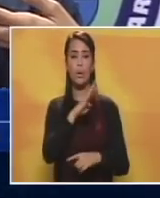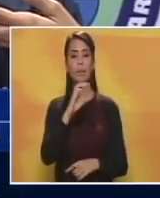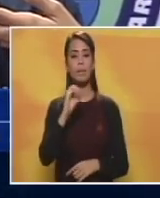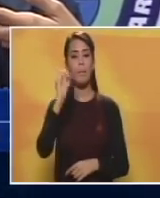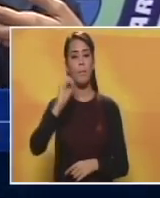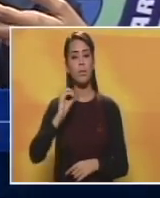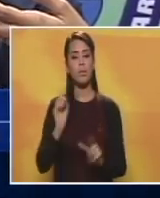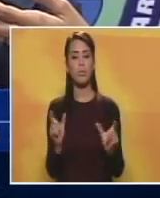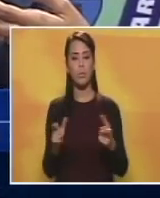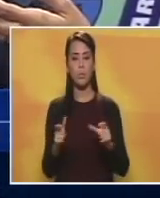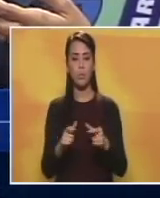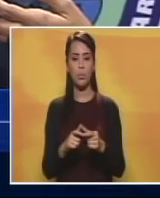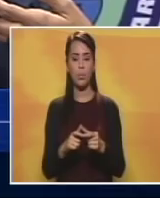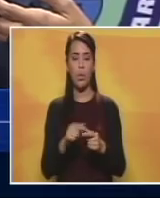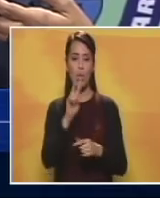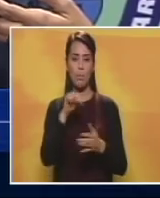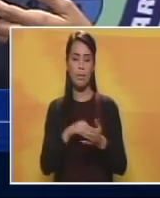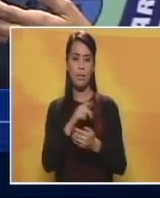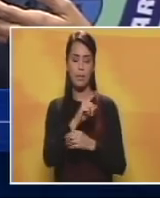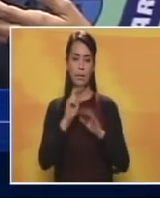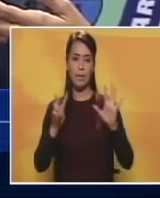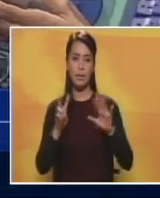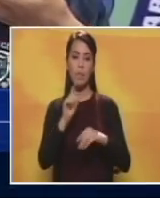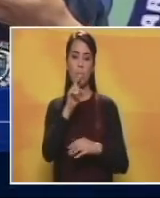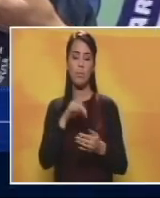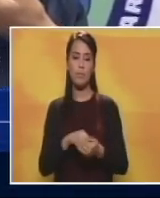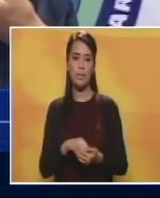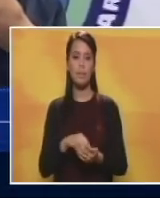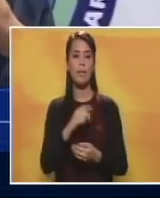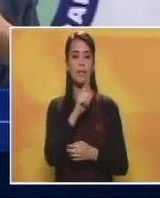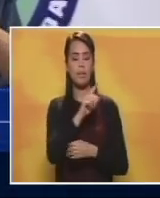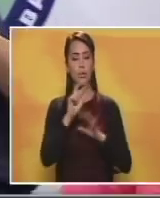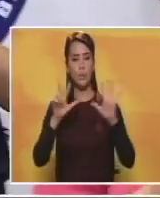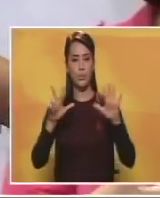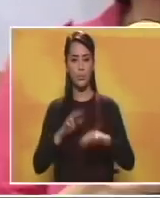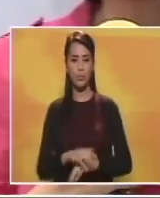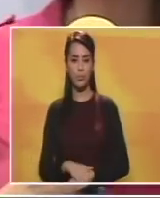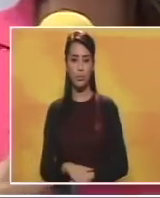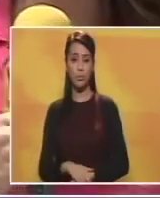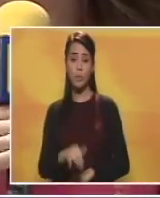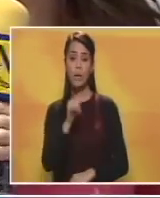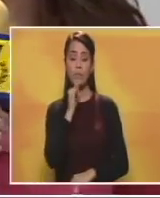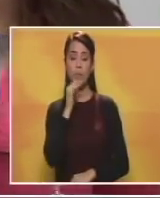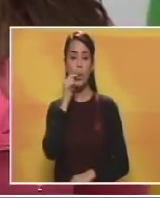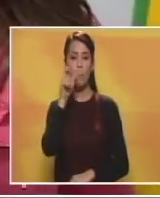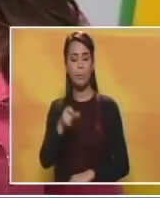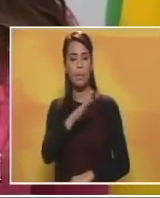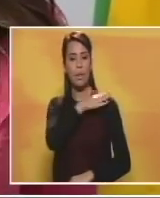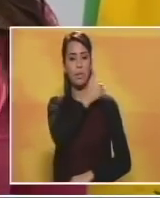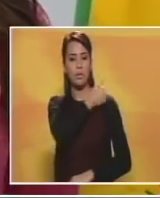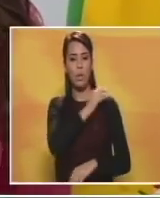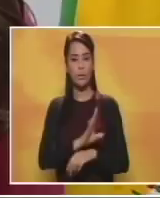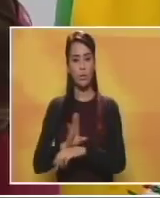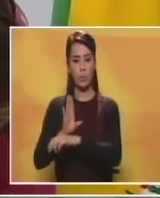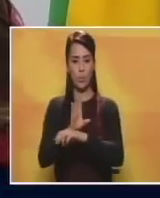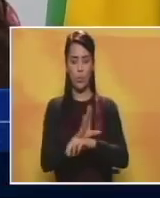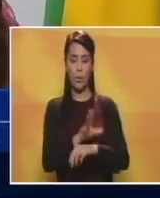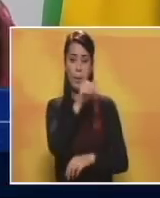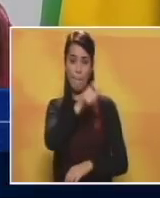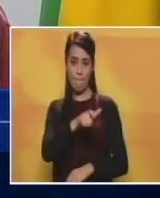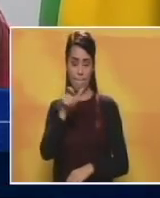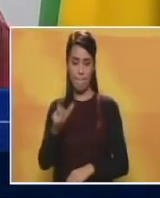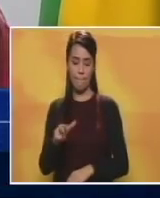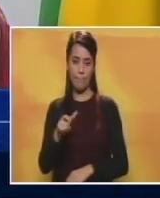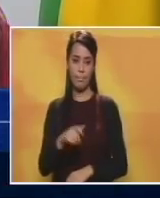en la disminución de los delitos 2017-2018. Bien, parte de las declaraciones de Manuel Tangir, director de Seguridad